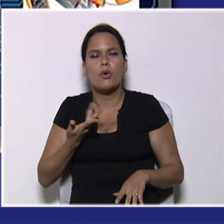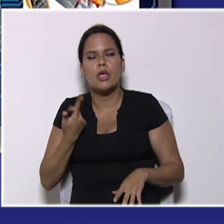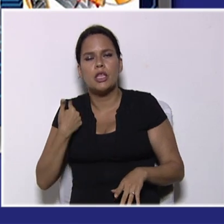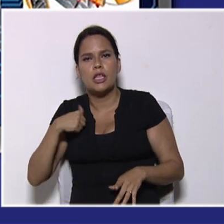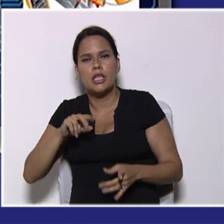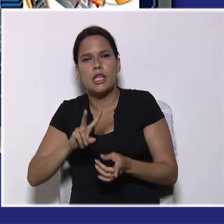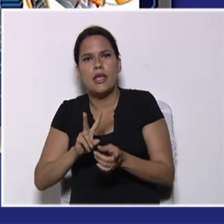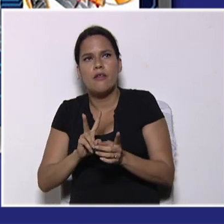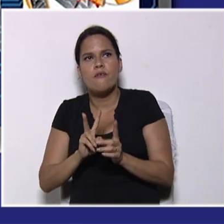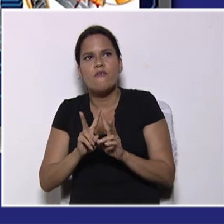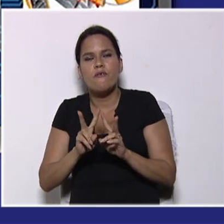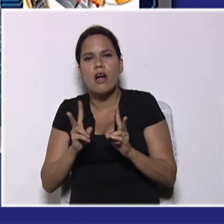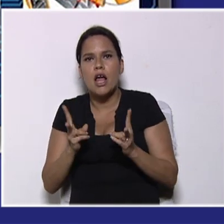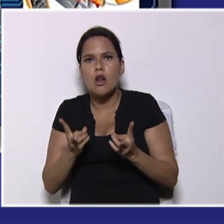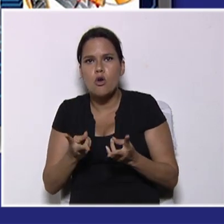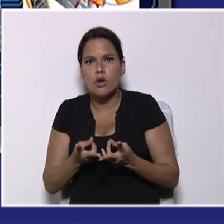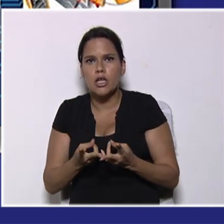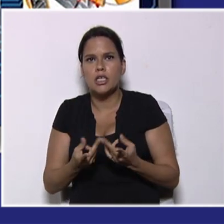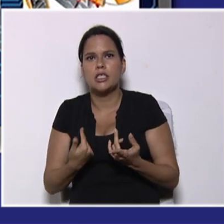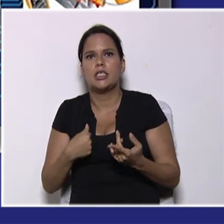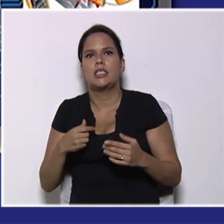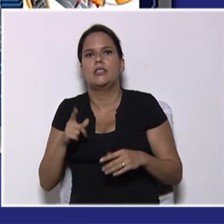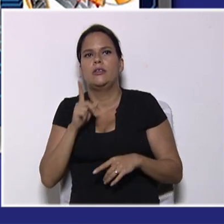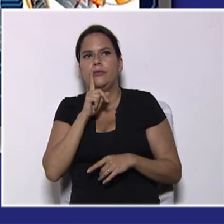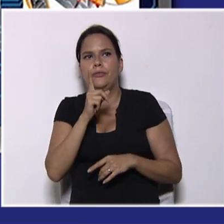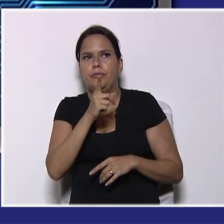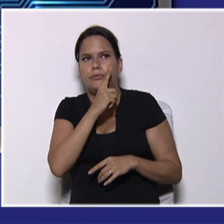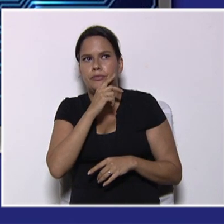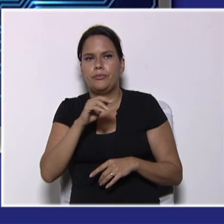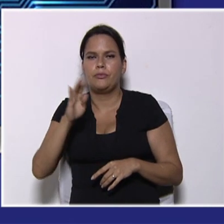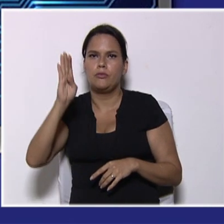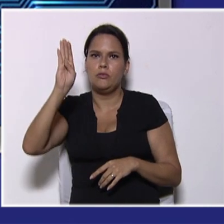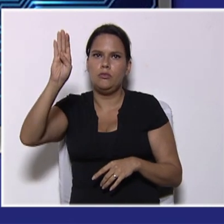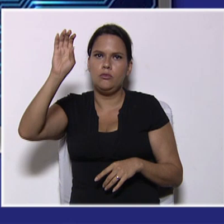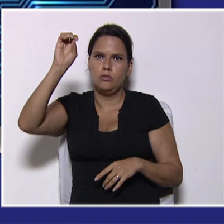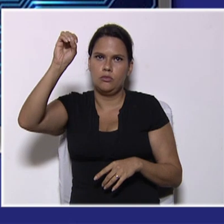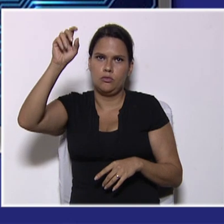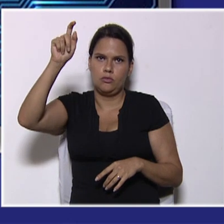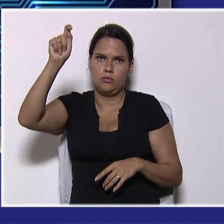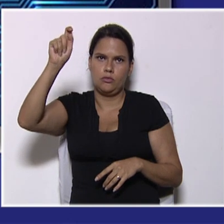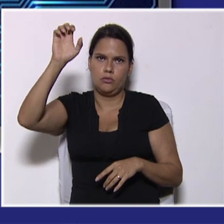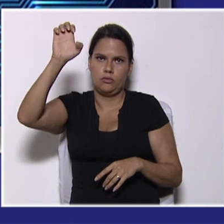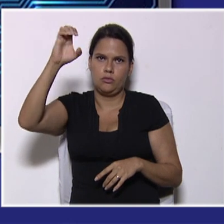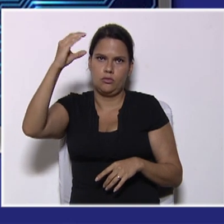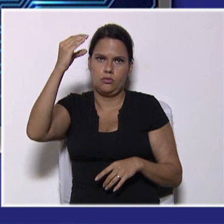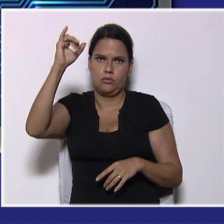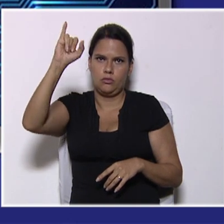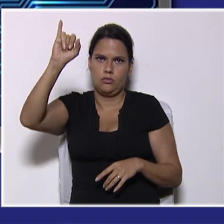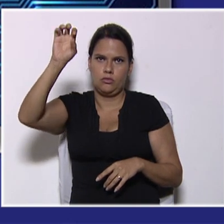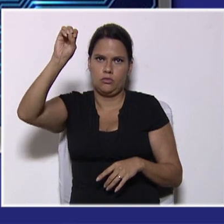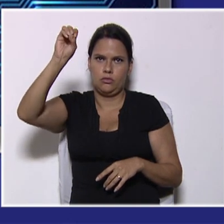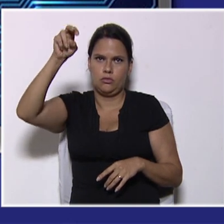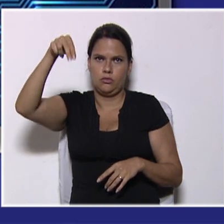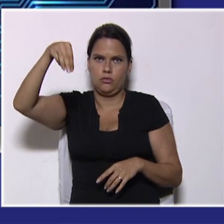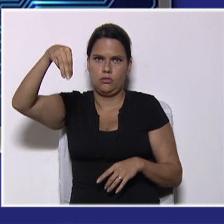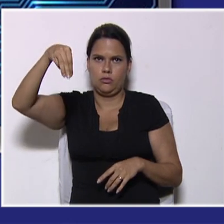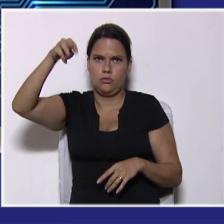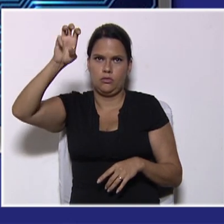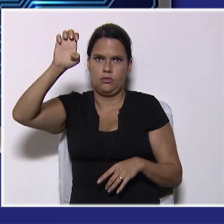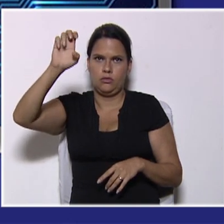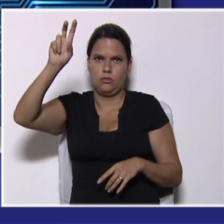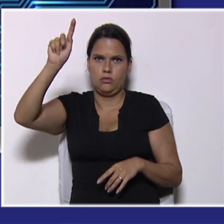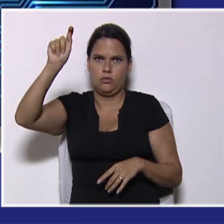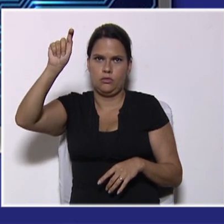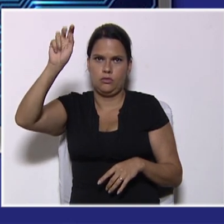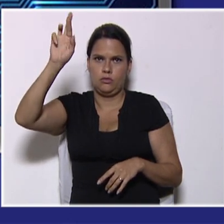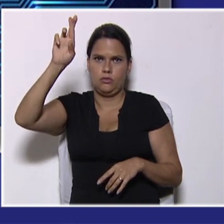modificación manual, llamados potenciómetros, pero también por cambios de variables analógicas, tales como